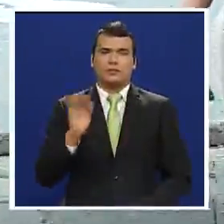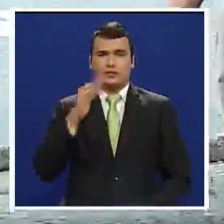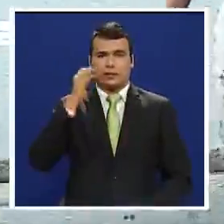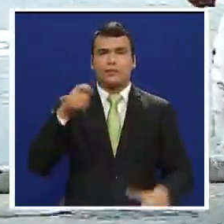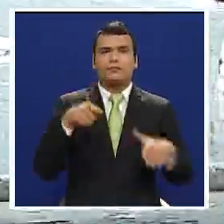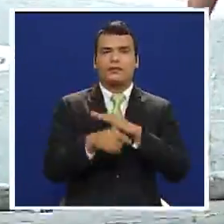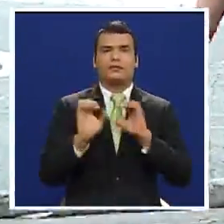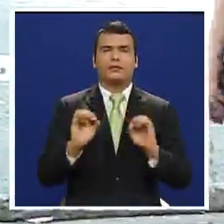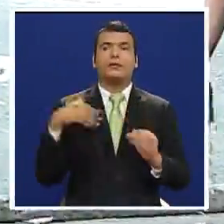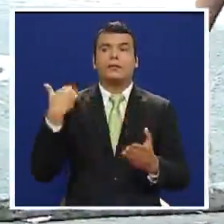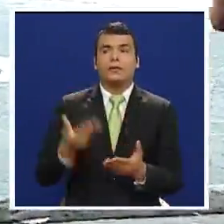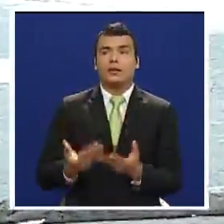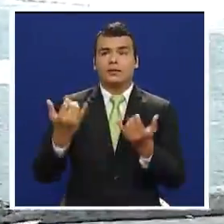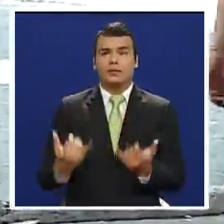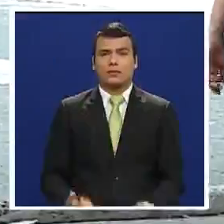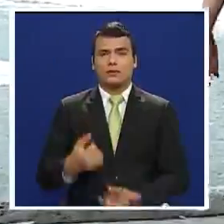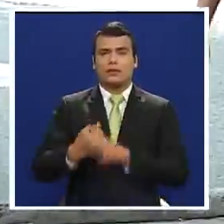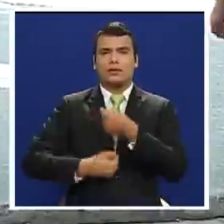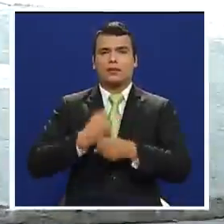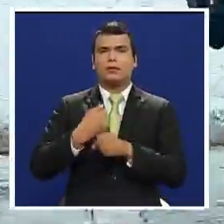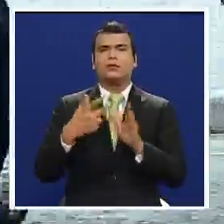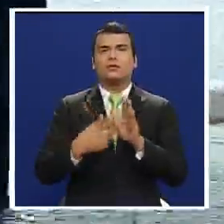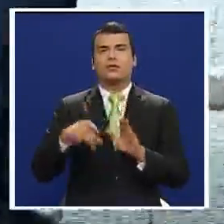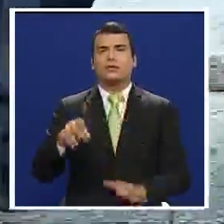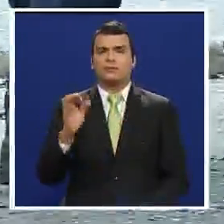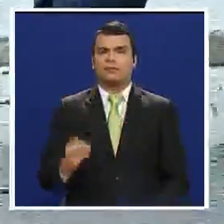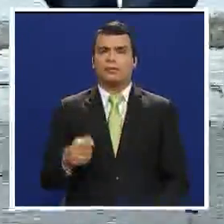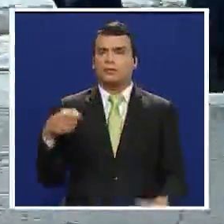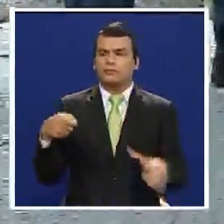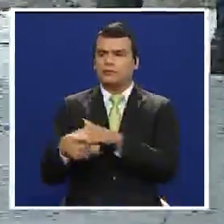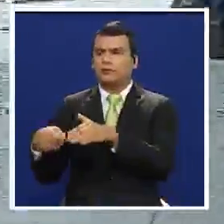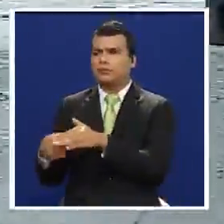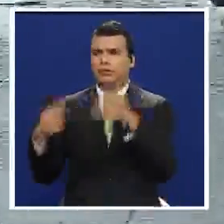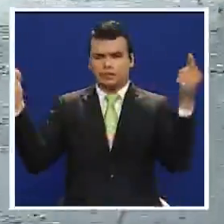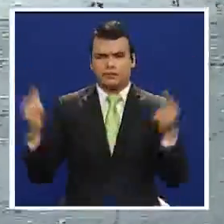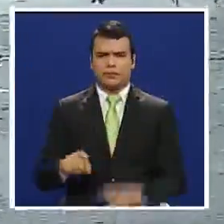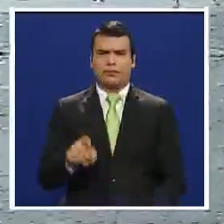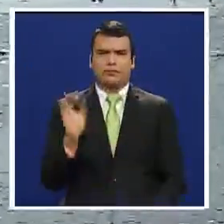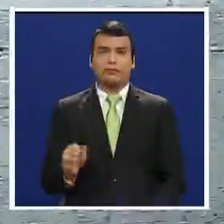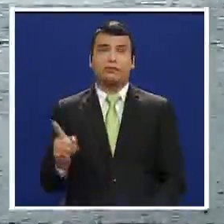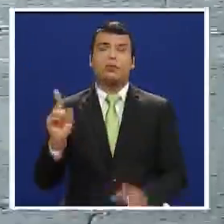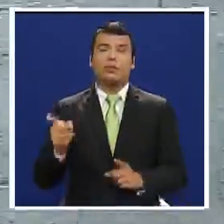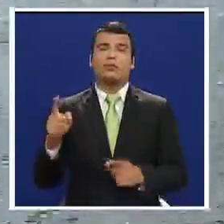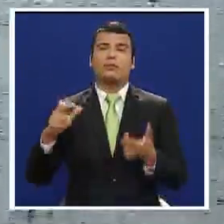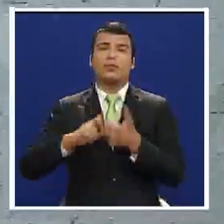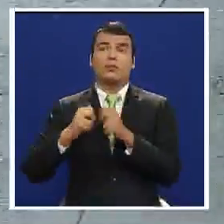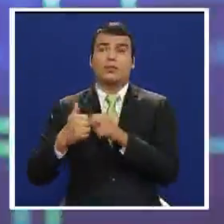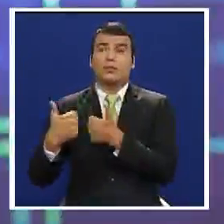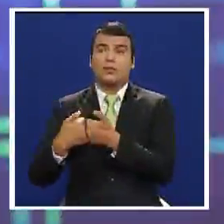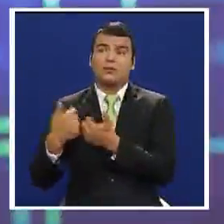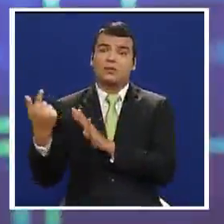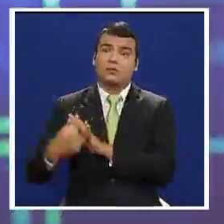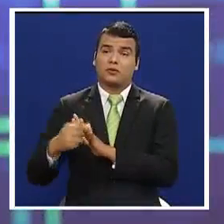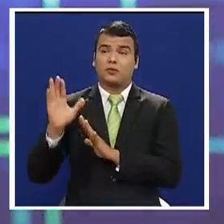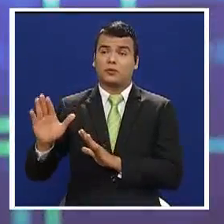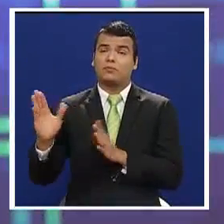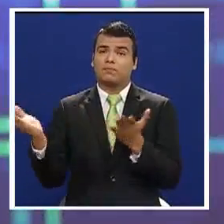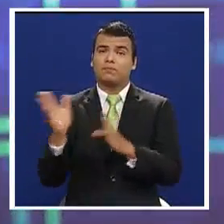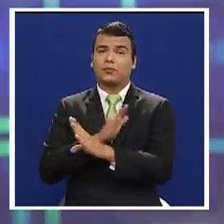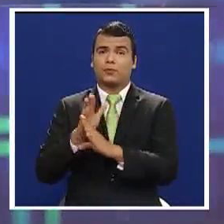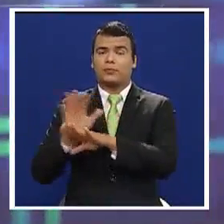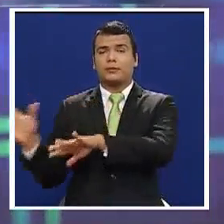60 asesinatos en lo corrido del año. De cada 10 homicidios que ocurre, en 8 no se conoce su determinador físico